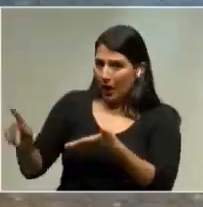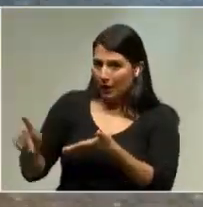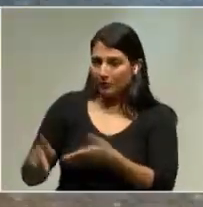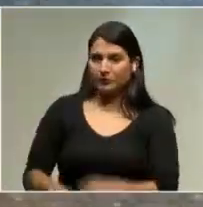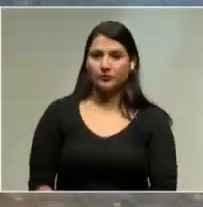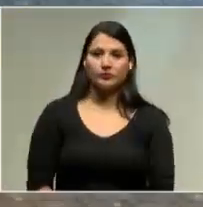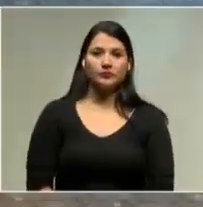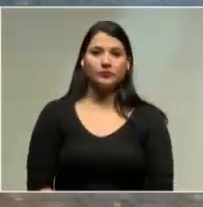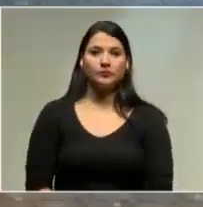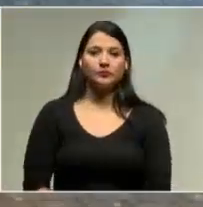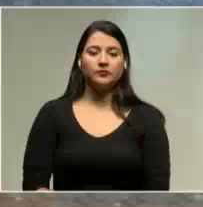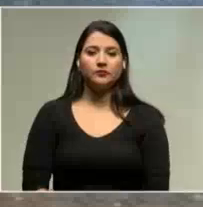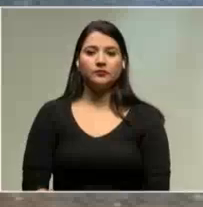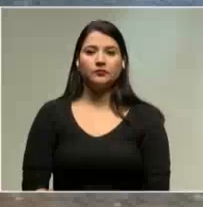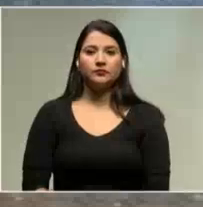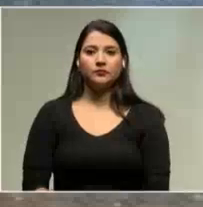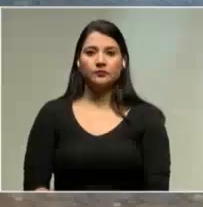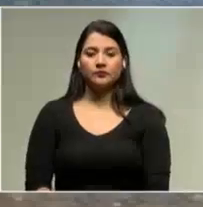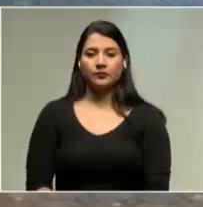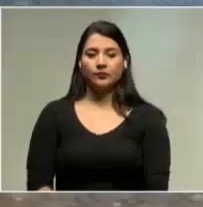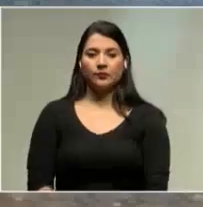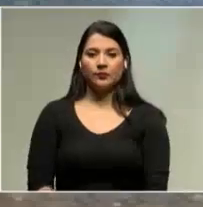deudas.